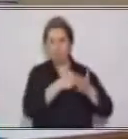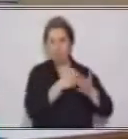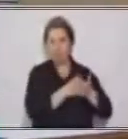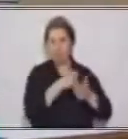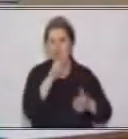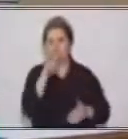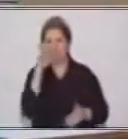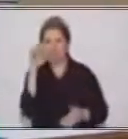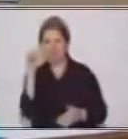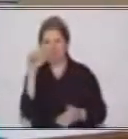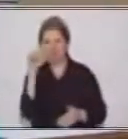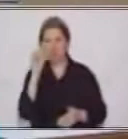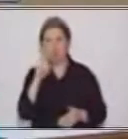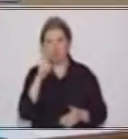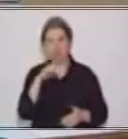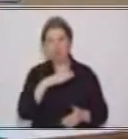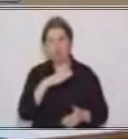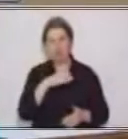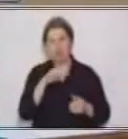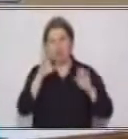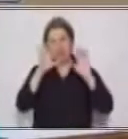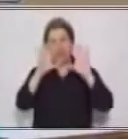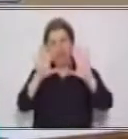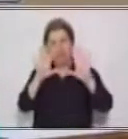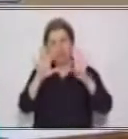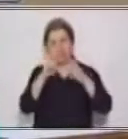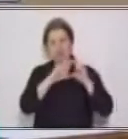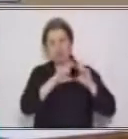20 usaron si llevaban 10 billetes de 100?